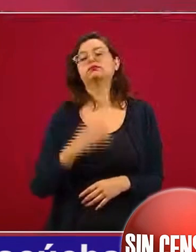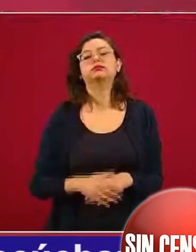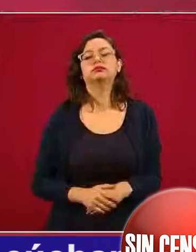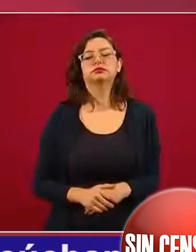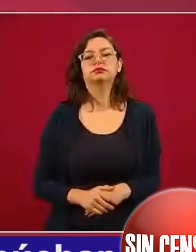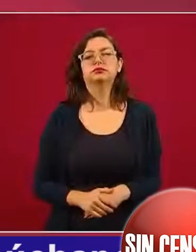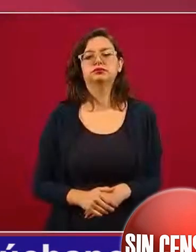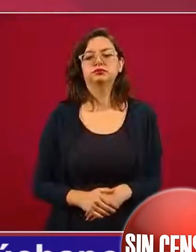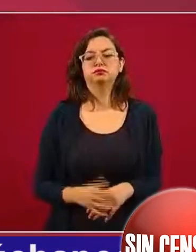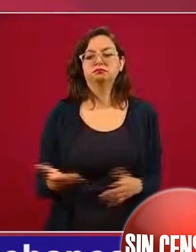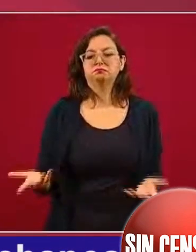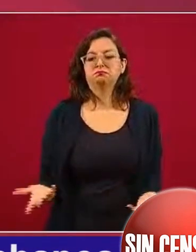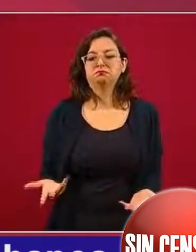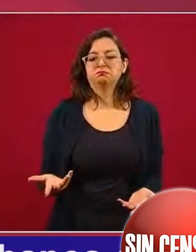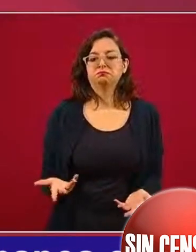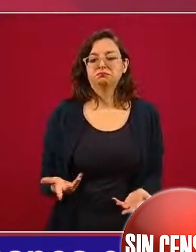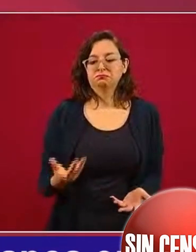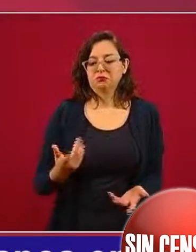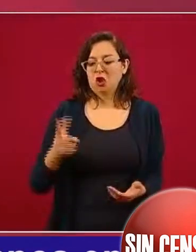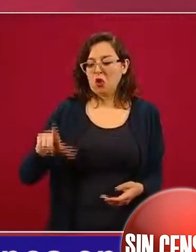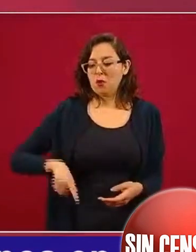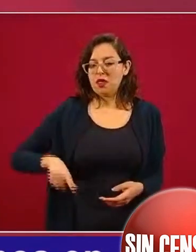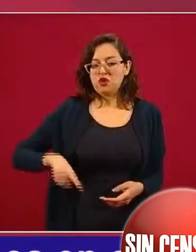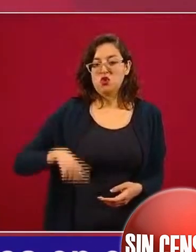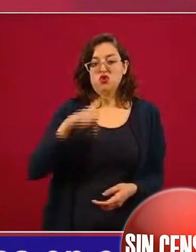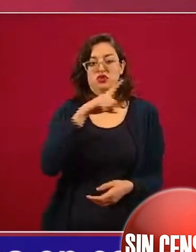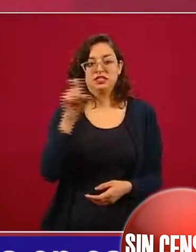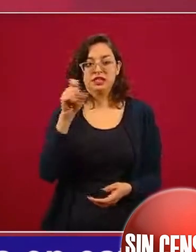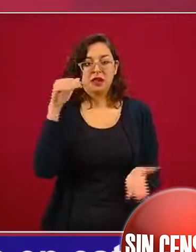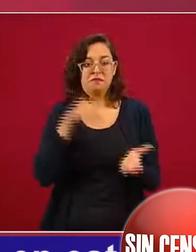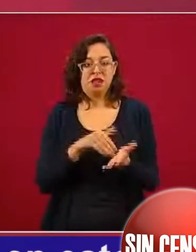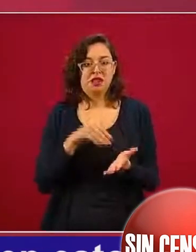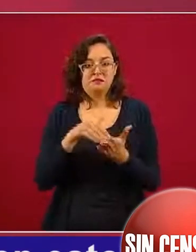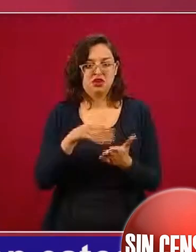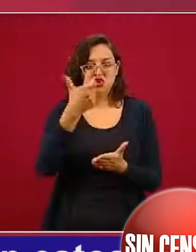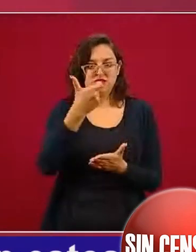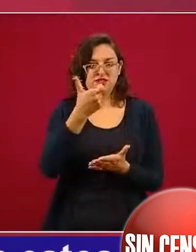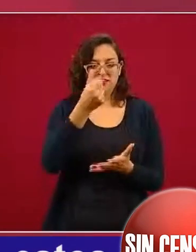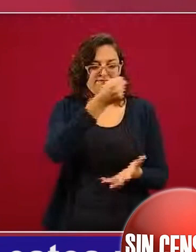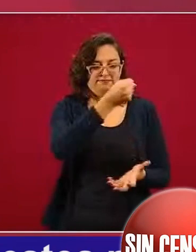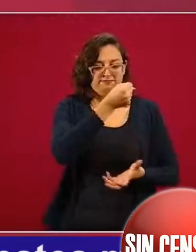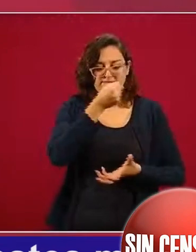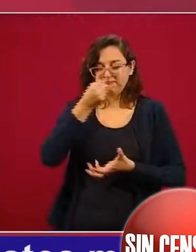inyectamos 100,000 millones abajo, directo,